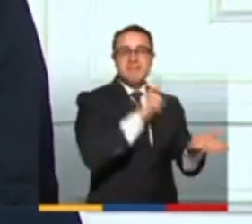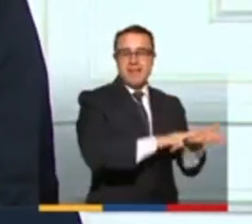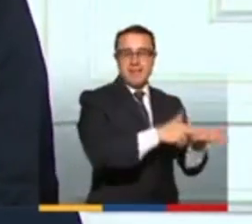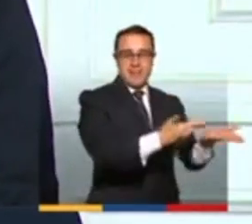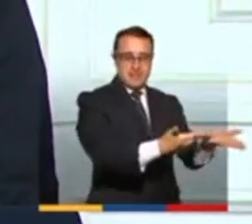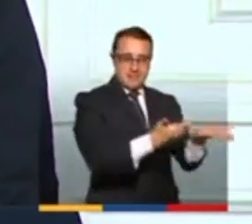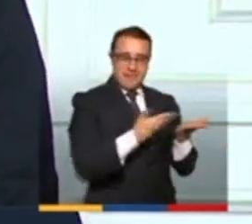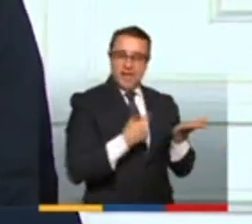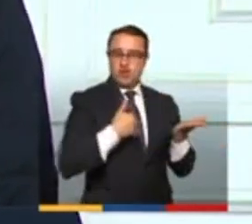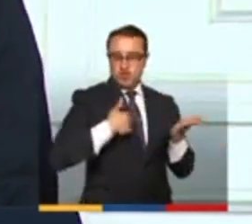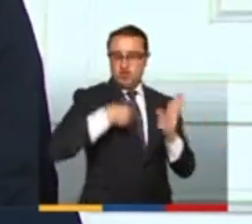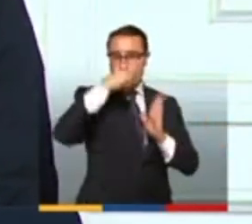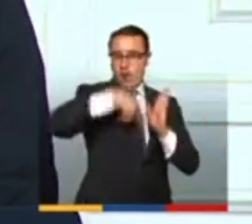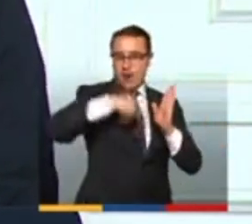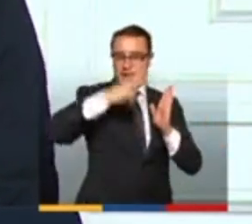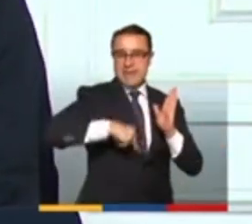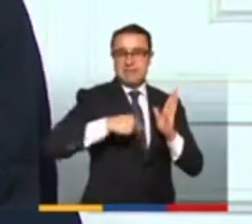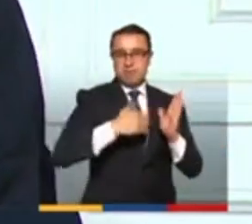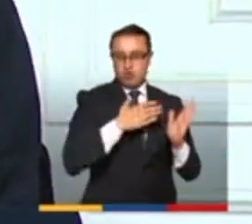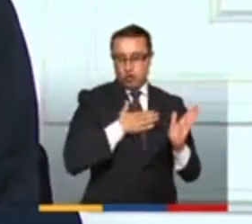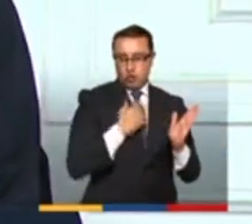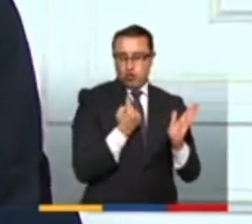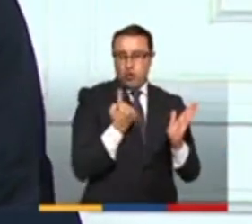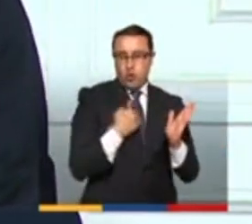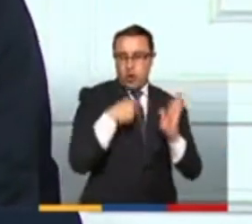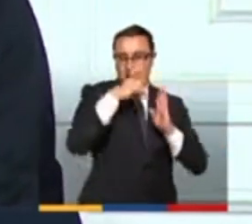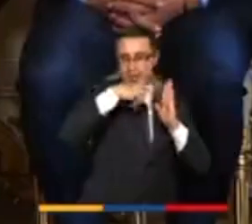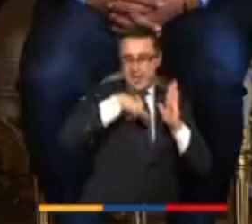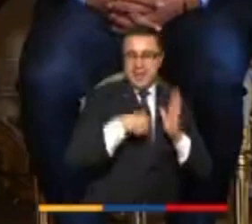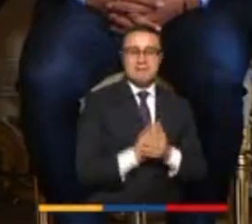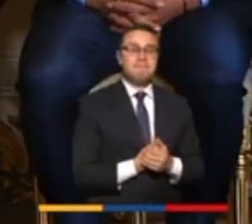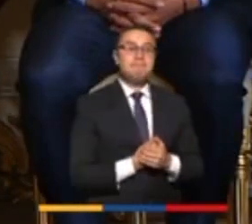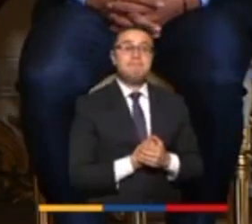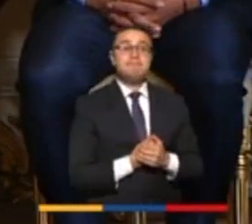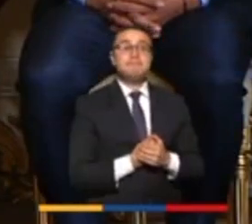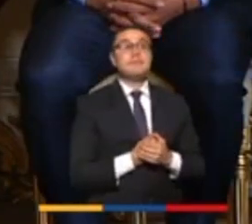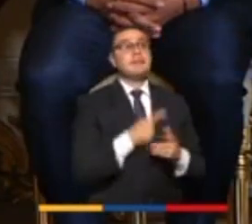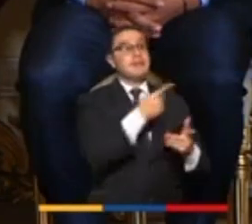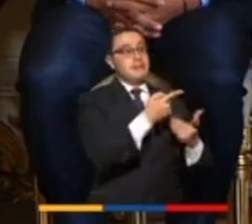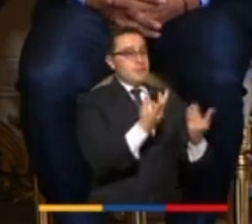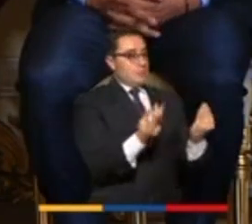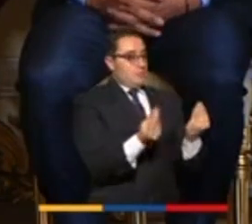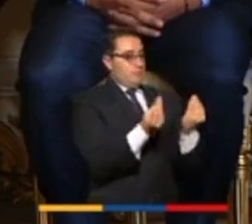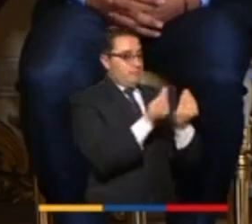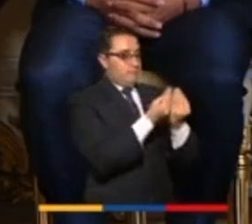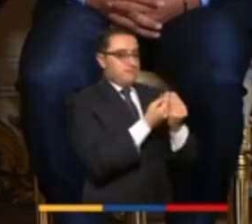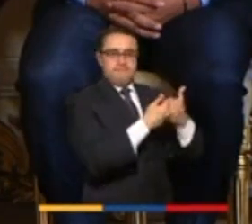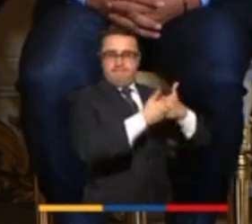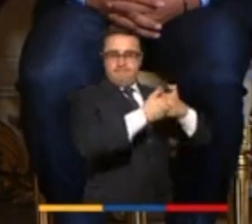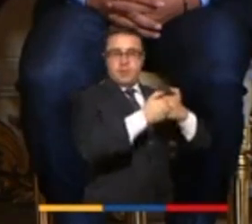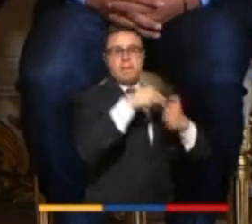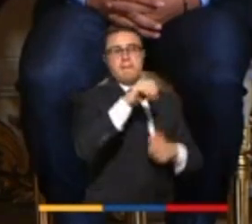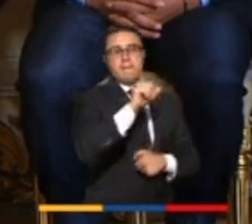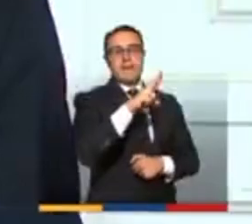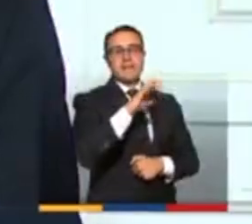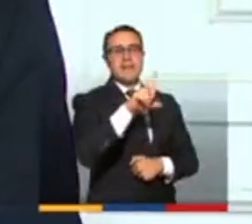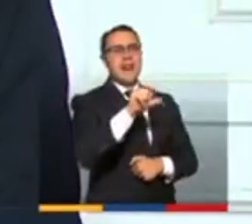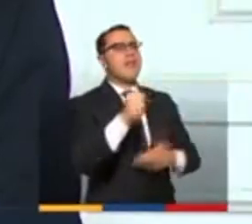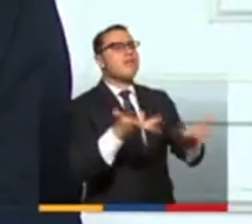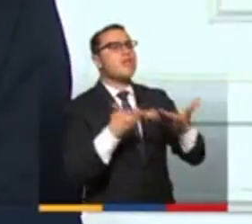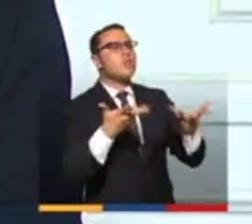que voy a leer ahora, para yo solito, y su compañera sentimental Marcela. ¿Dónde está